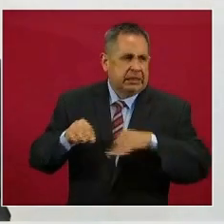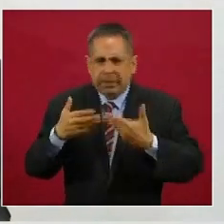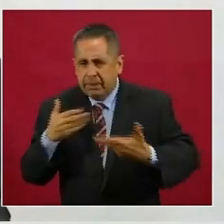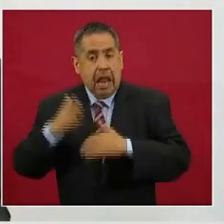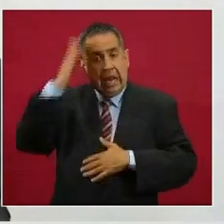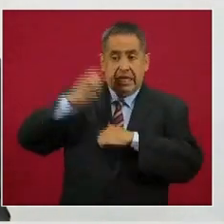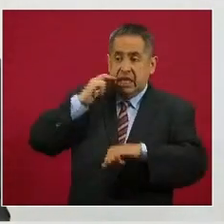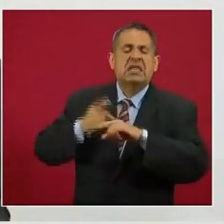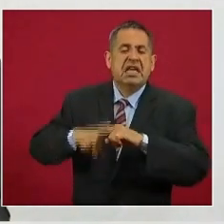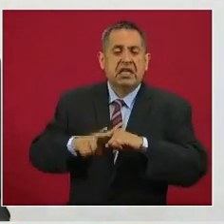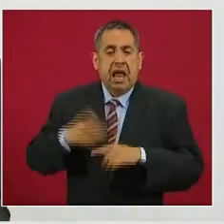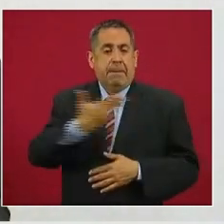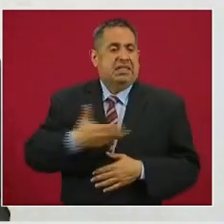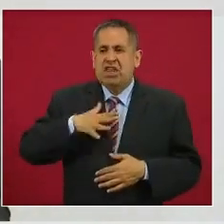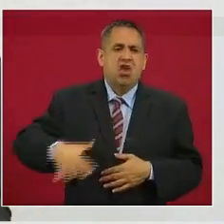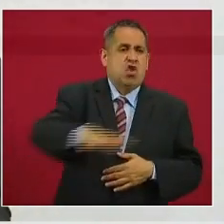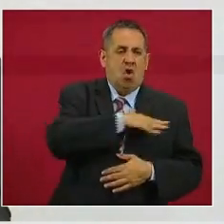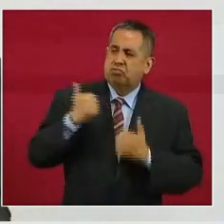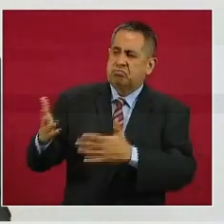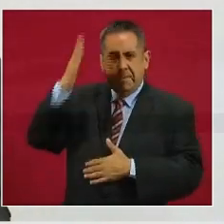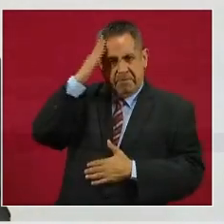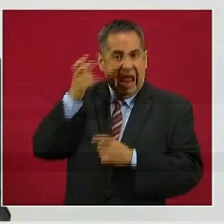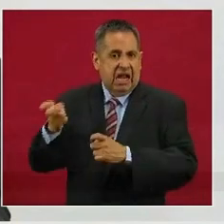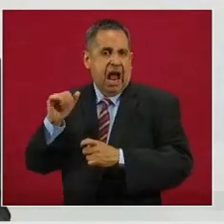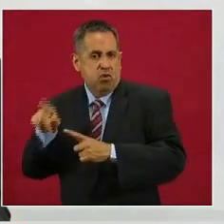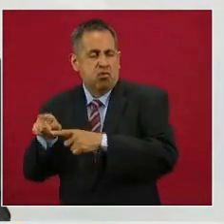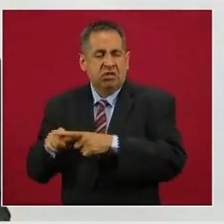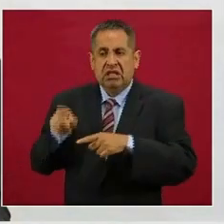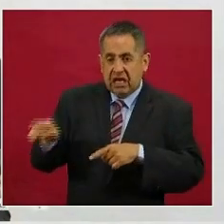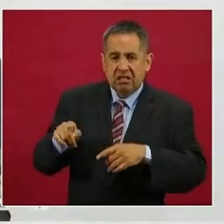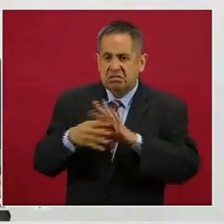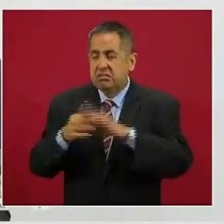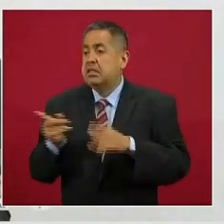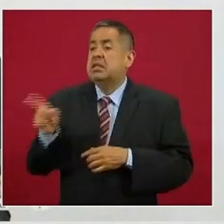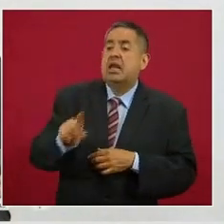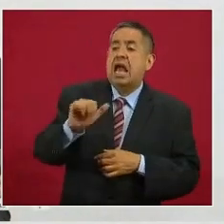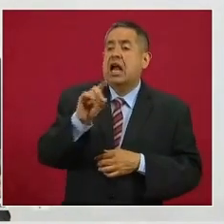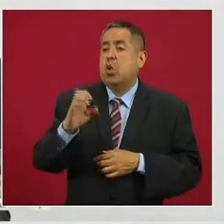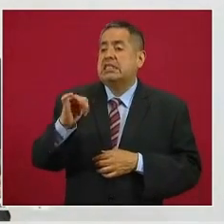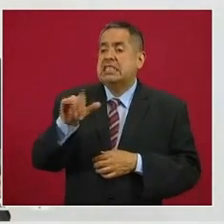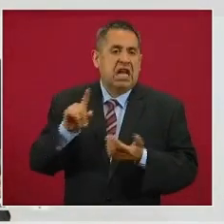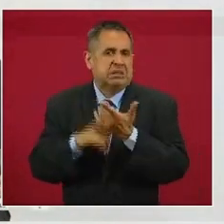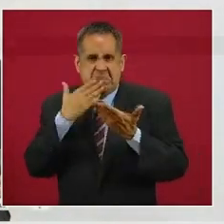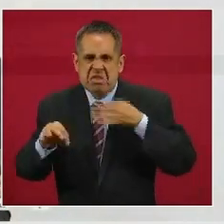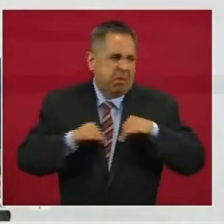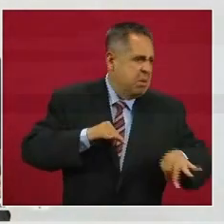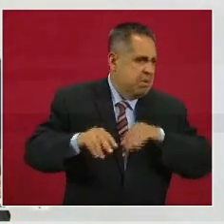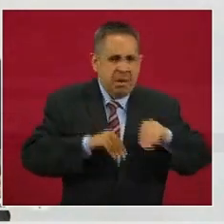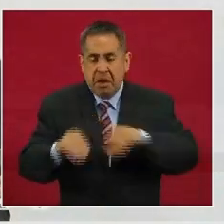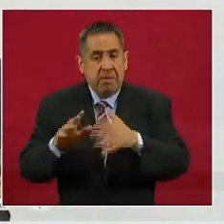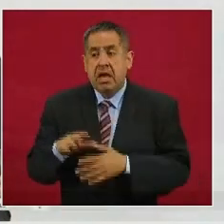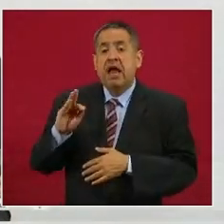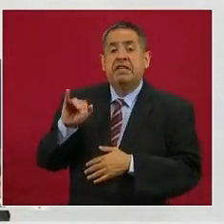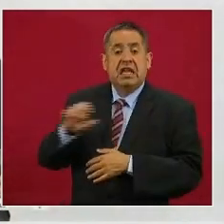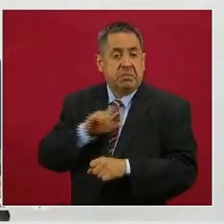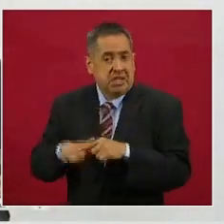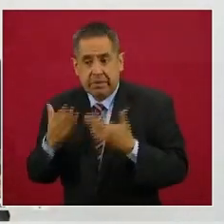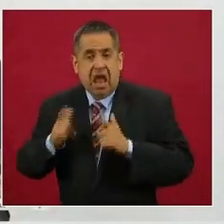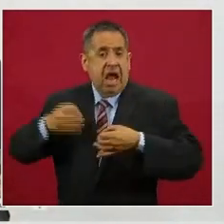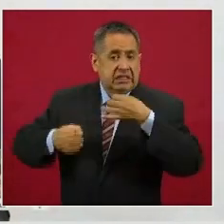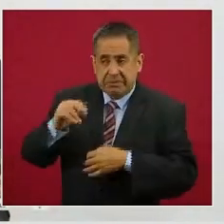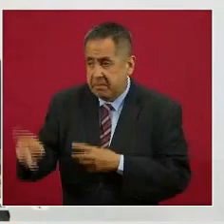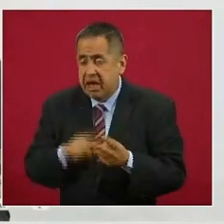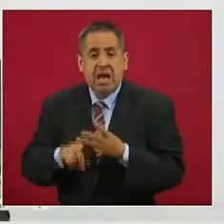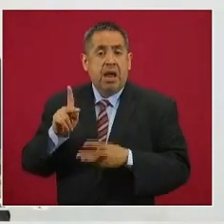líder de este proyecto es el presidente de todos los mexicanos. Los trabajos de búsqueda realizados por el licenciado Alejandro Encinas han sido fundamentales. El fiscal especial, los agentes del